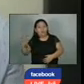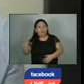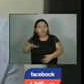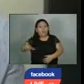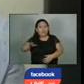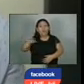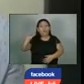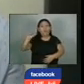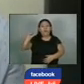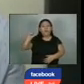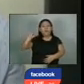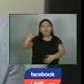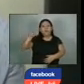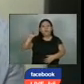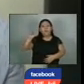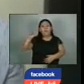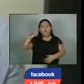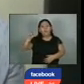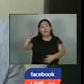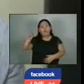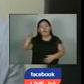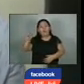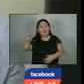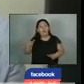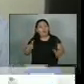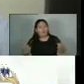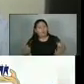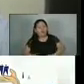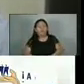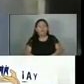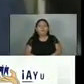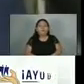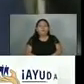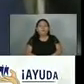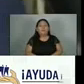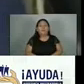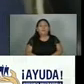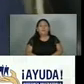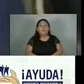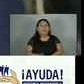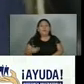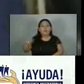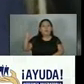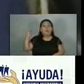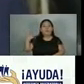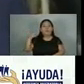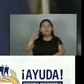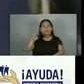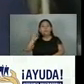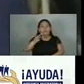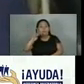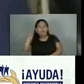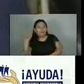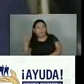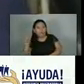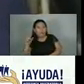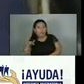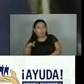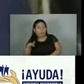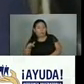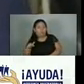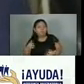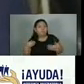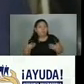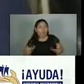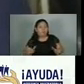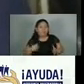Alajuela, Grecia. El imputado fue detenido en el año 2021 y este día, con